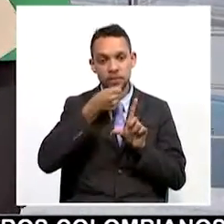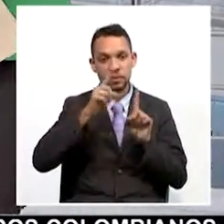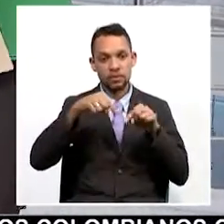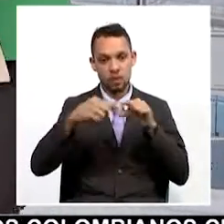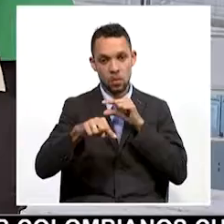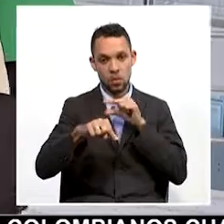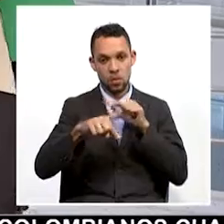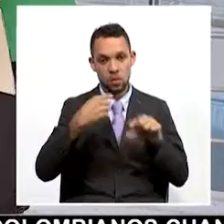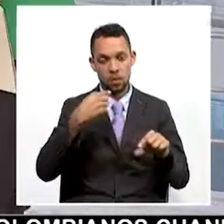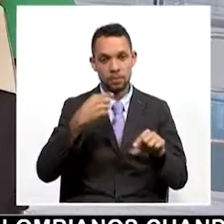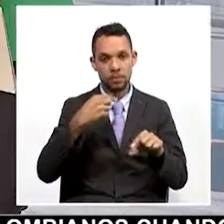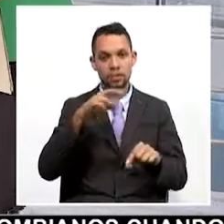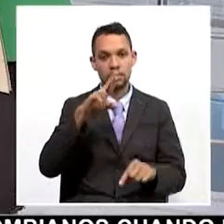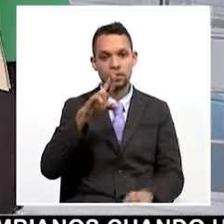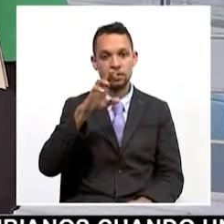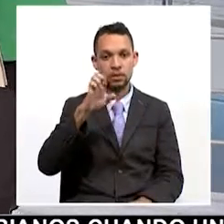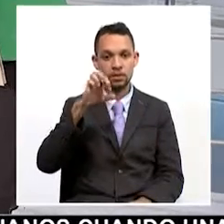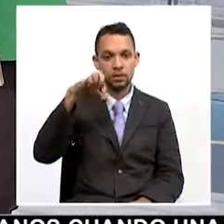electrónico